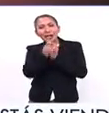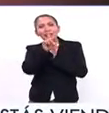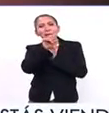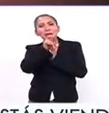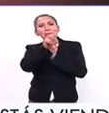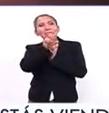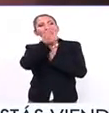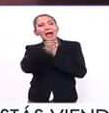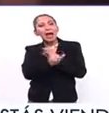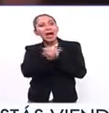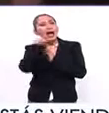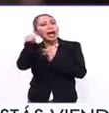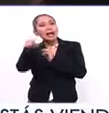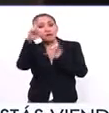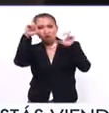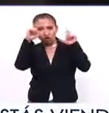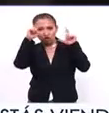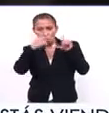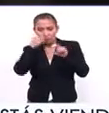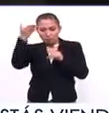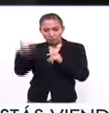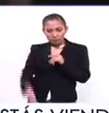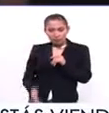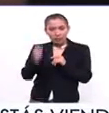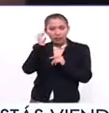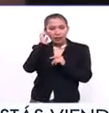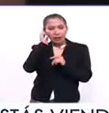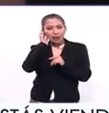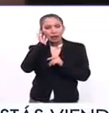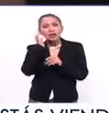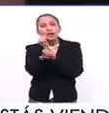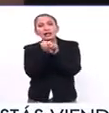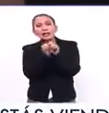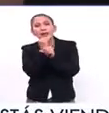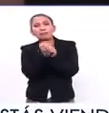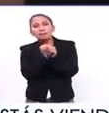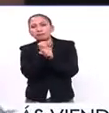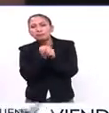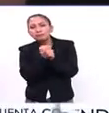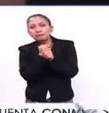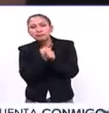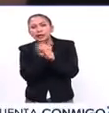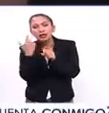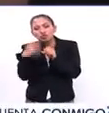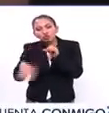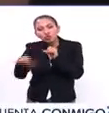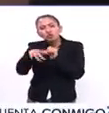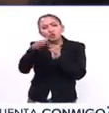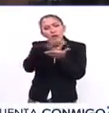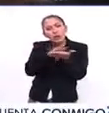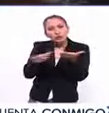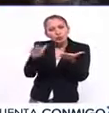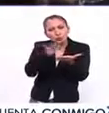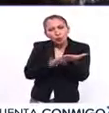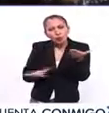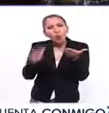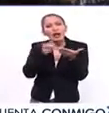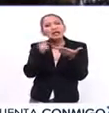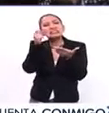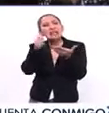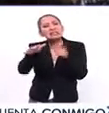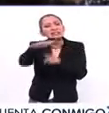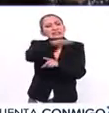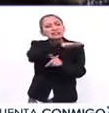Vera. David Vera es fotógrafo. Hurga en la investigación de lo que es. Hurga en sus lecturas, en lo que